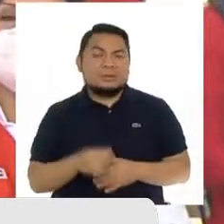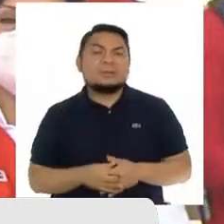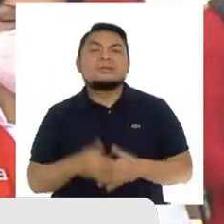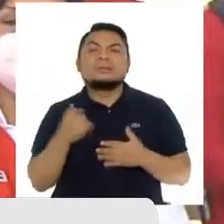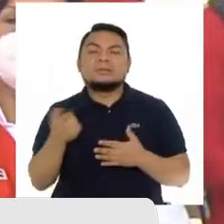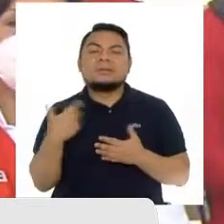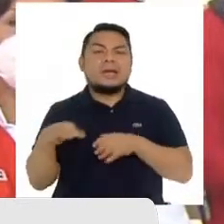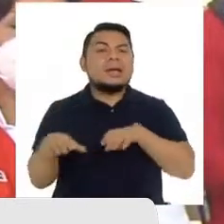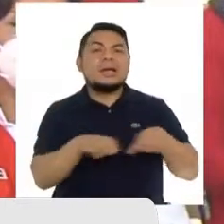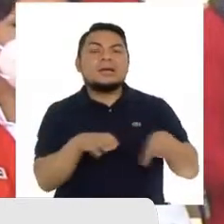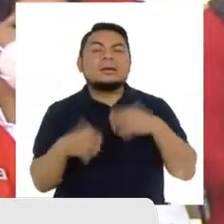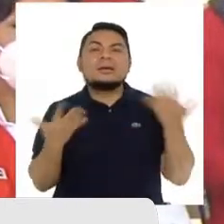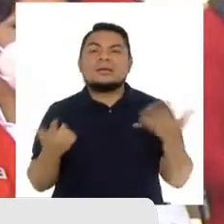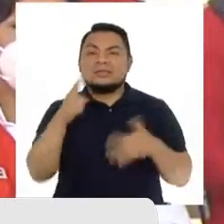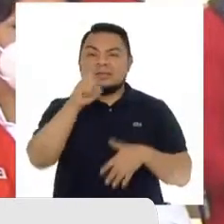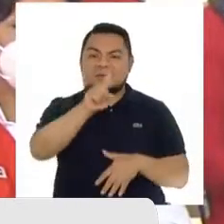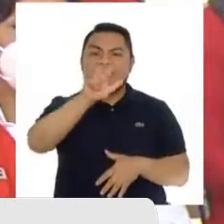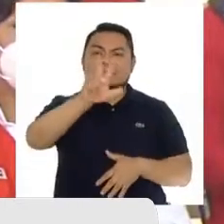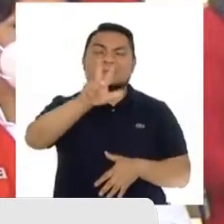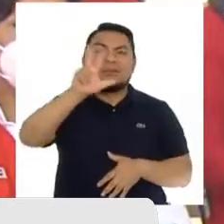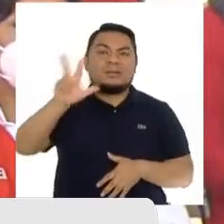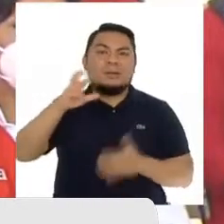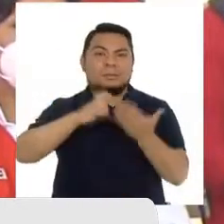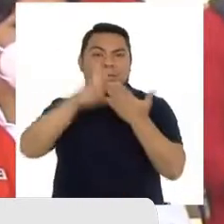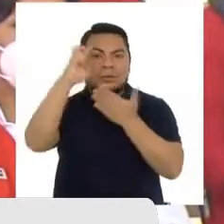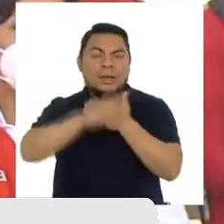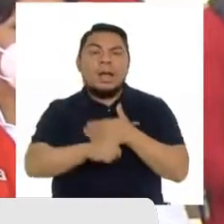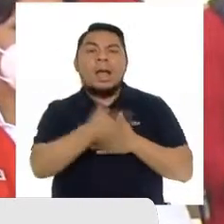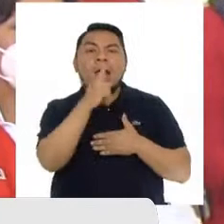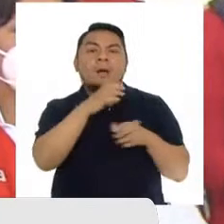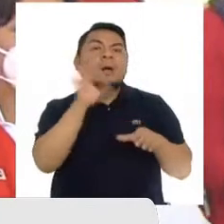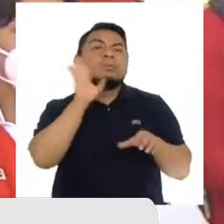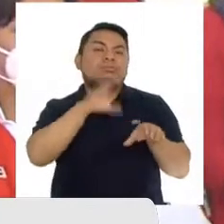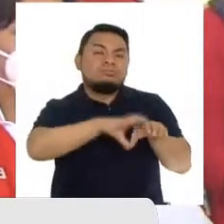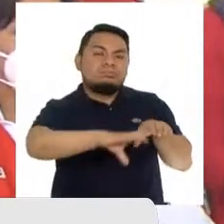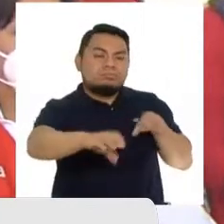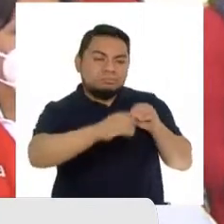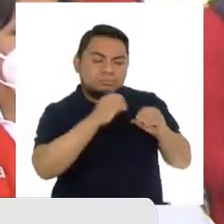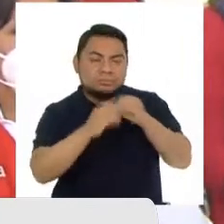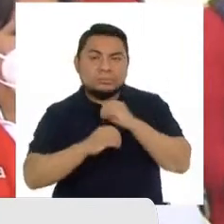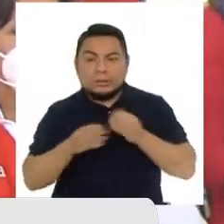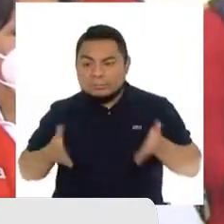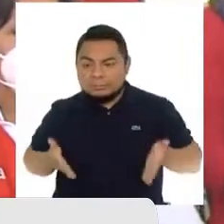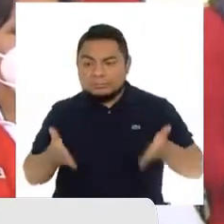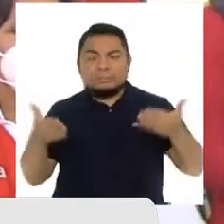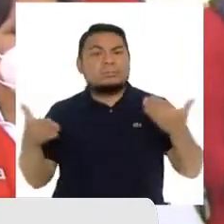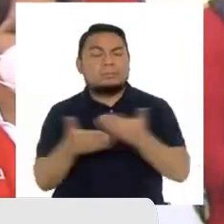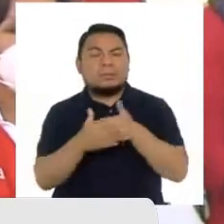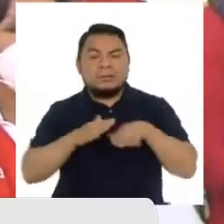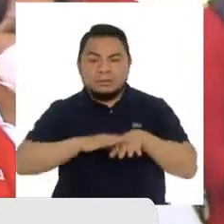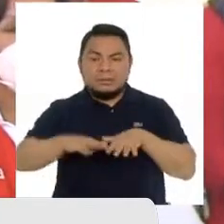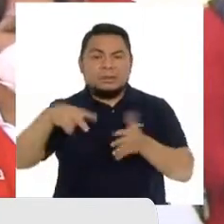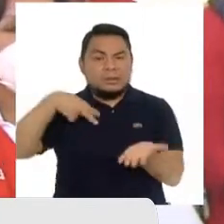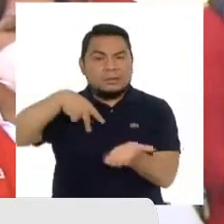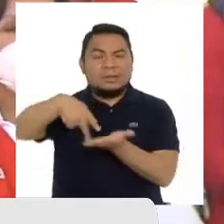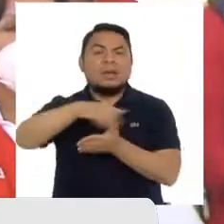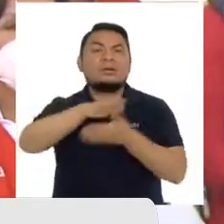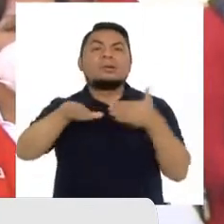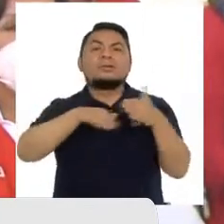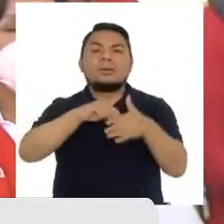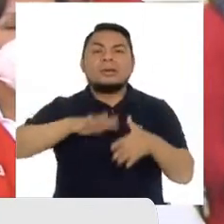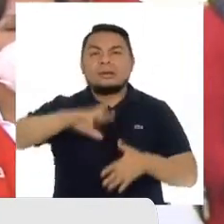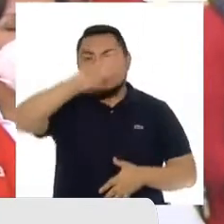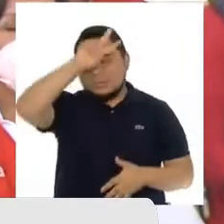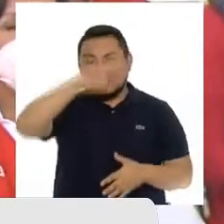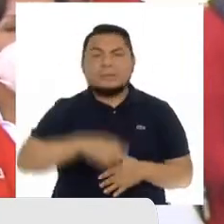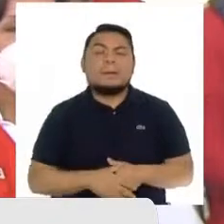ejecutaremos 133 proyectos de agua y saneamiento pistas y veredas en todo el perú